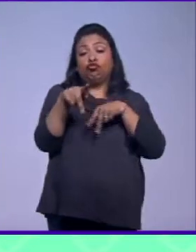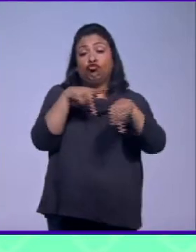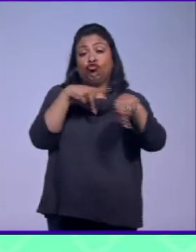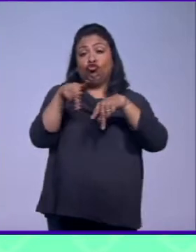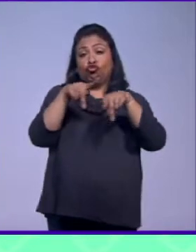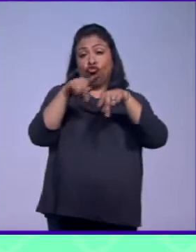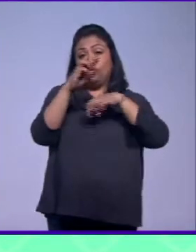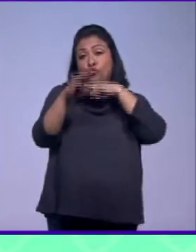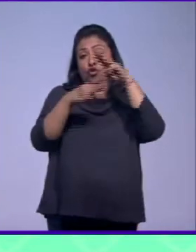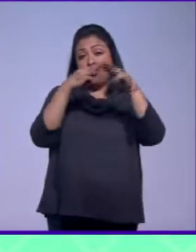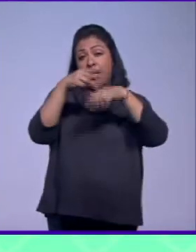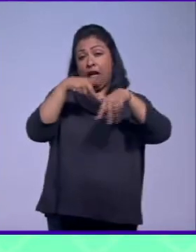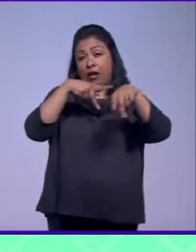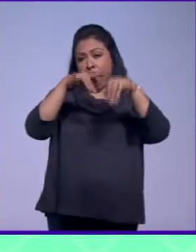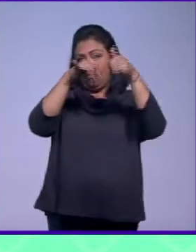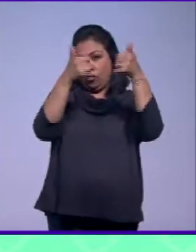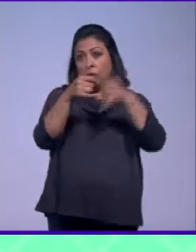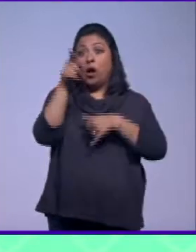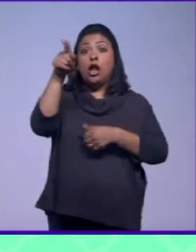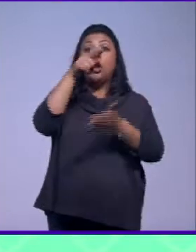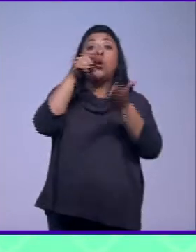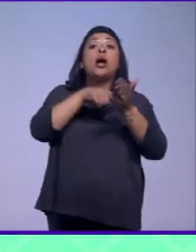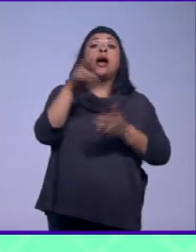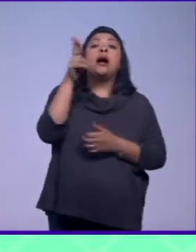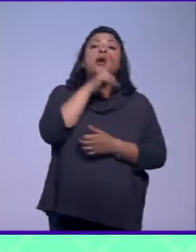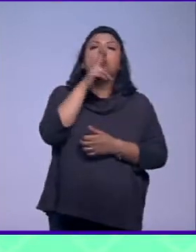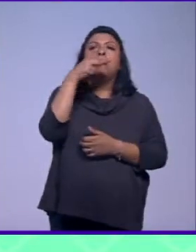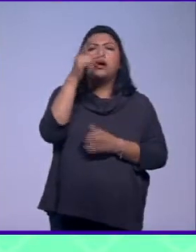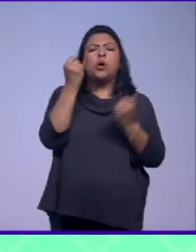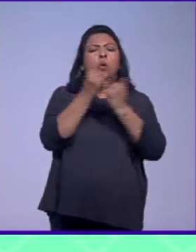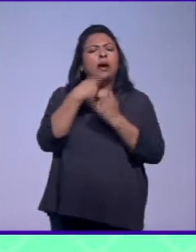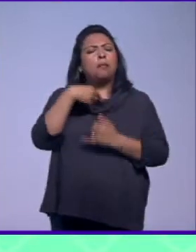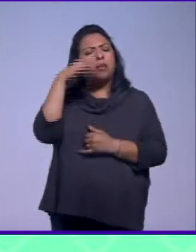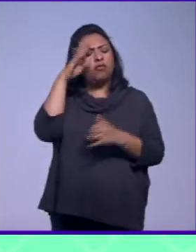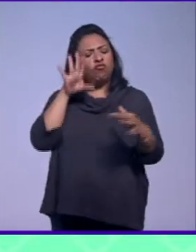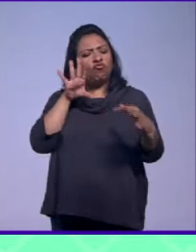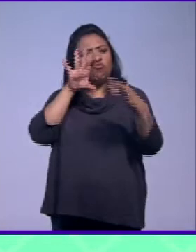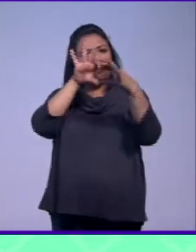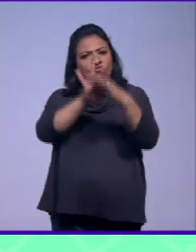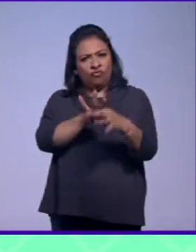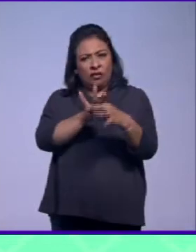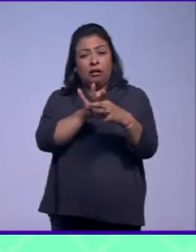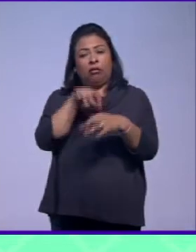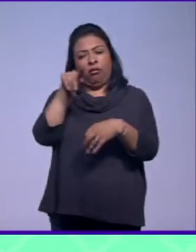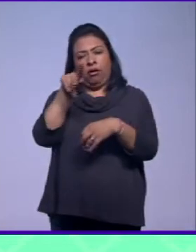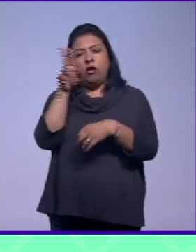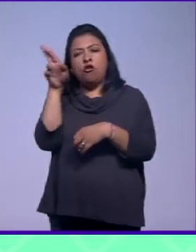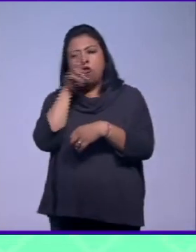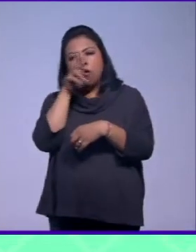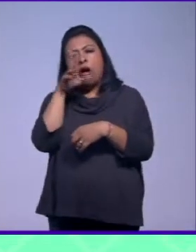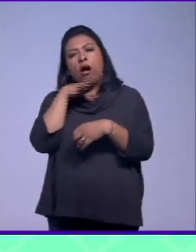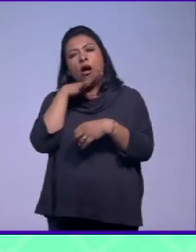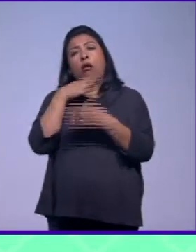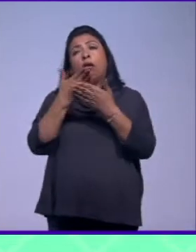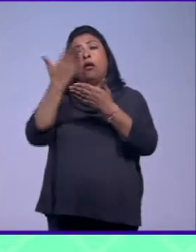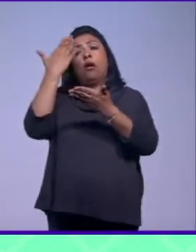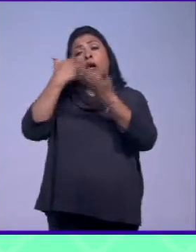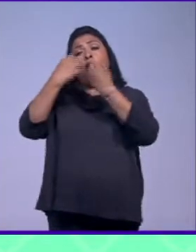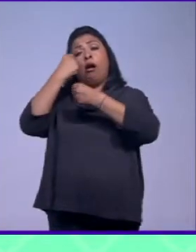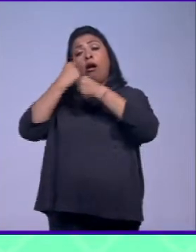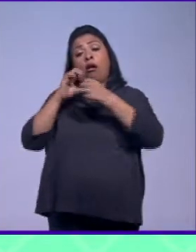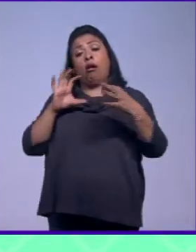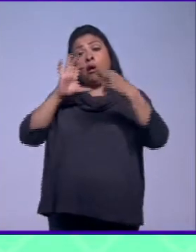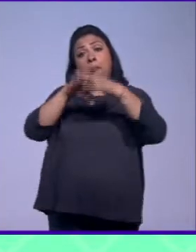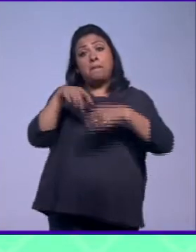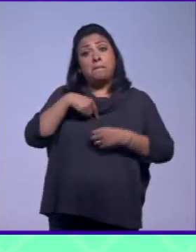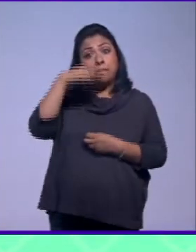en rusia pero también reflexionábamos los vínculos que ha tenido este país desde varias varias generaciones con